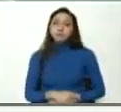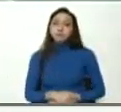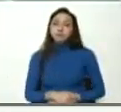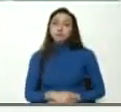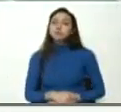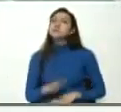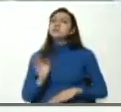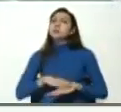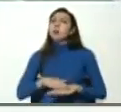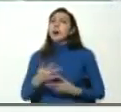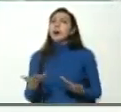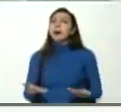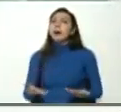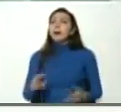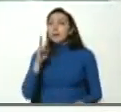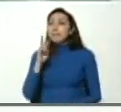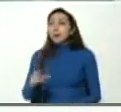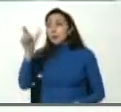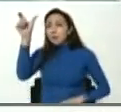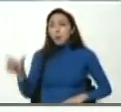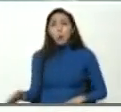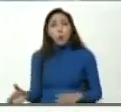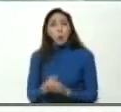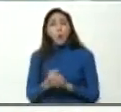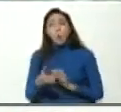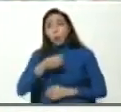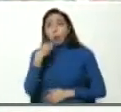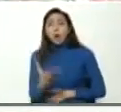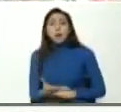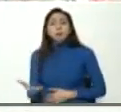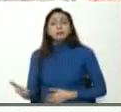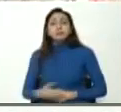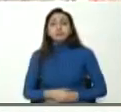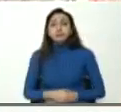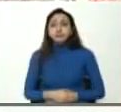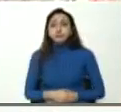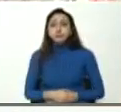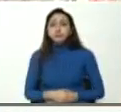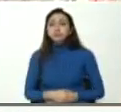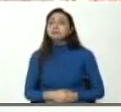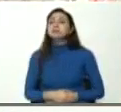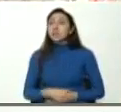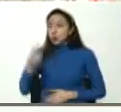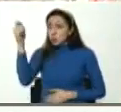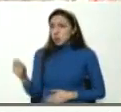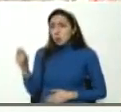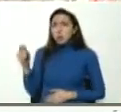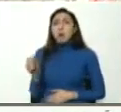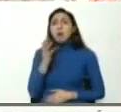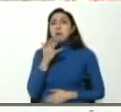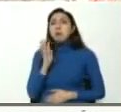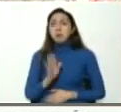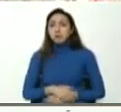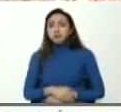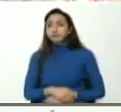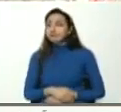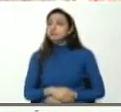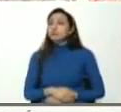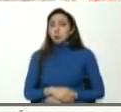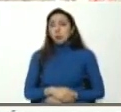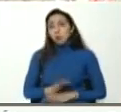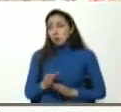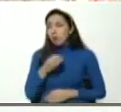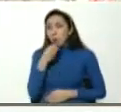porque a veces vemos a un buen compañero una buena compañera como diputado bueno para la